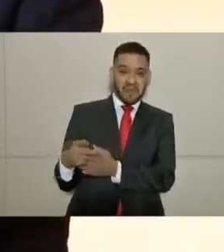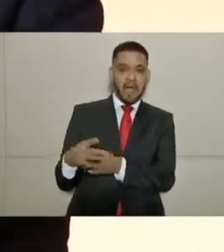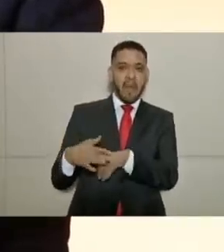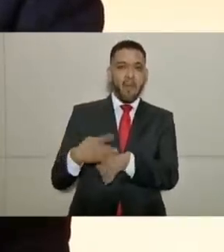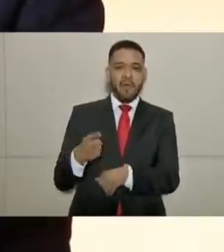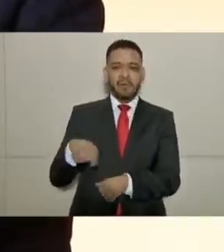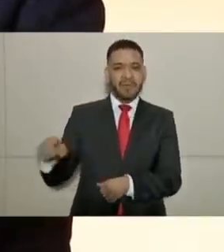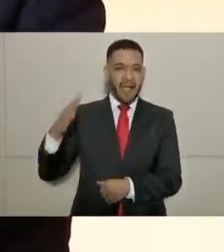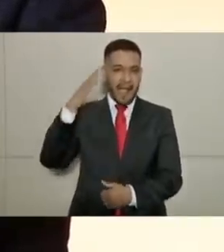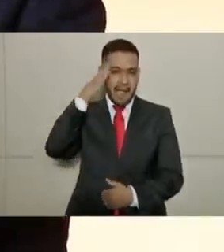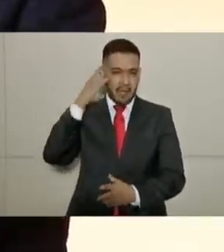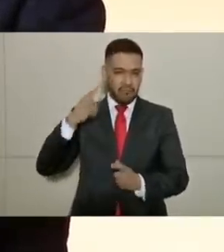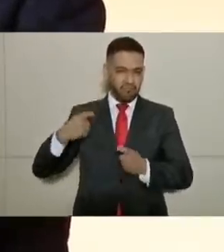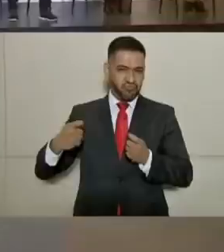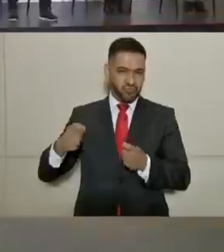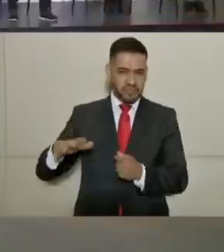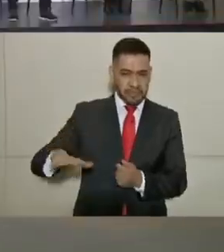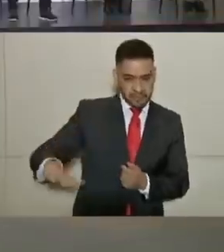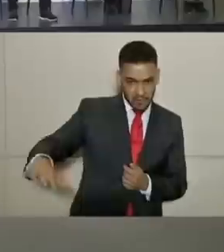dirigentes los que